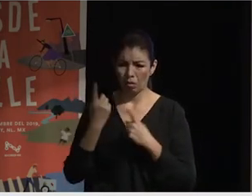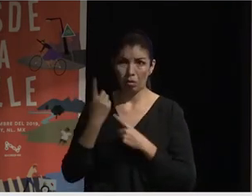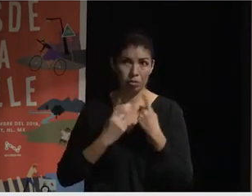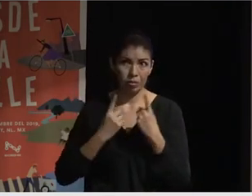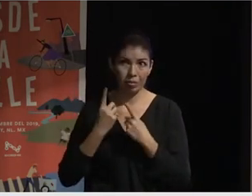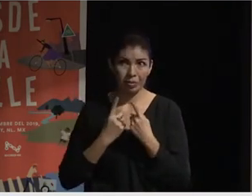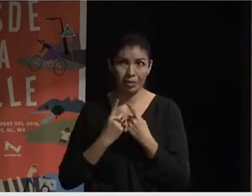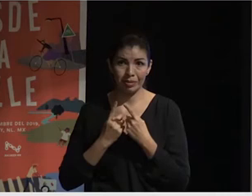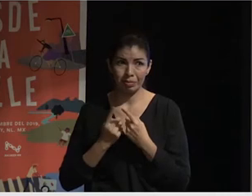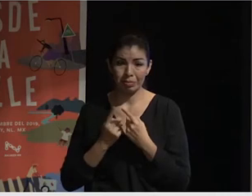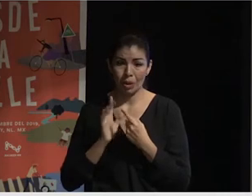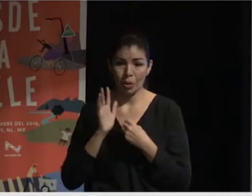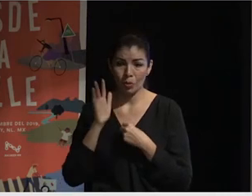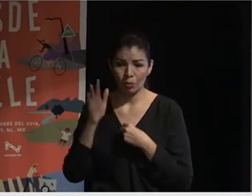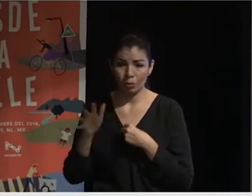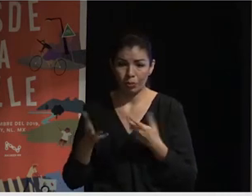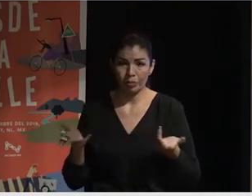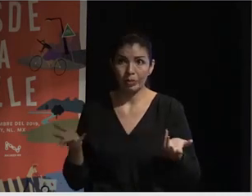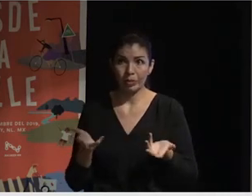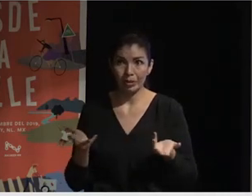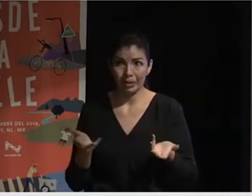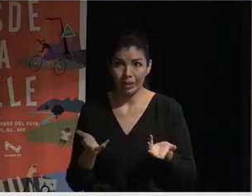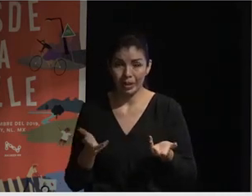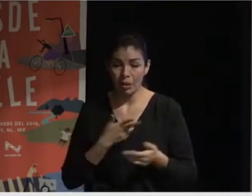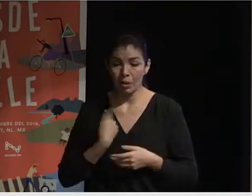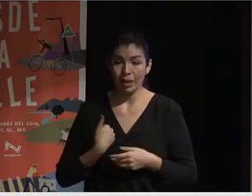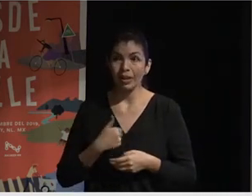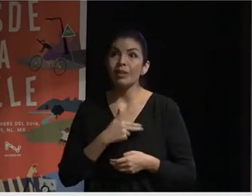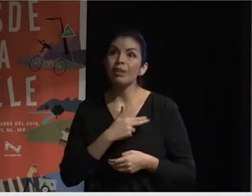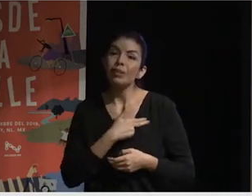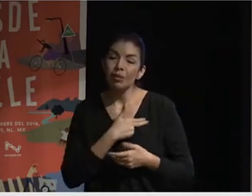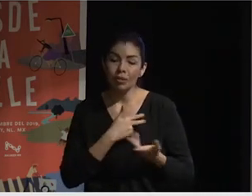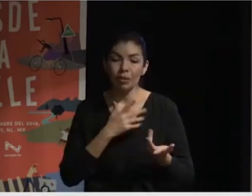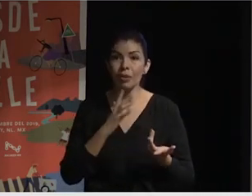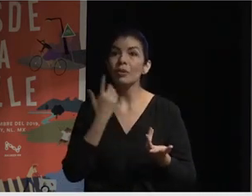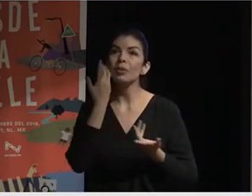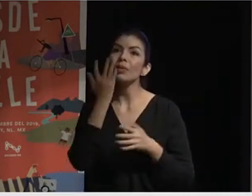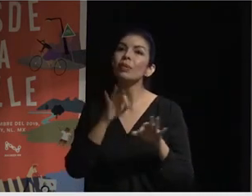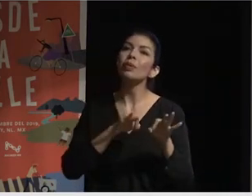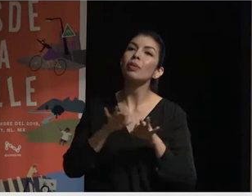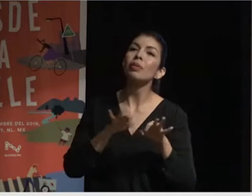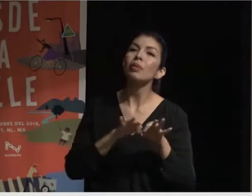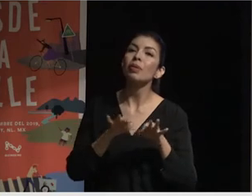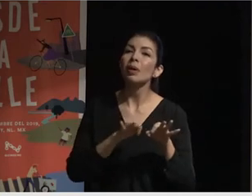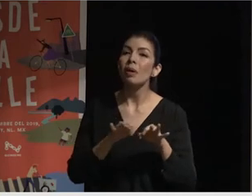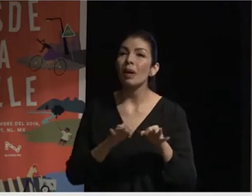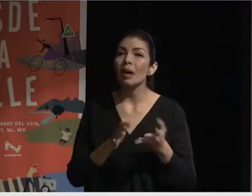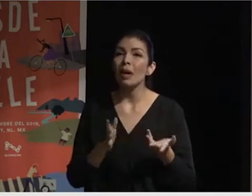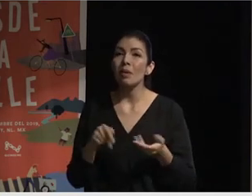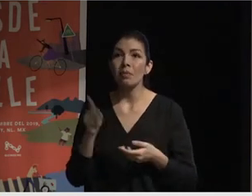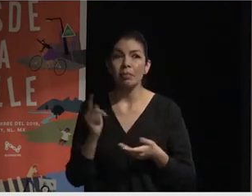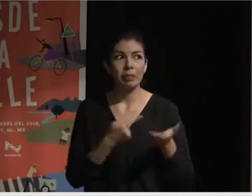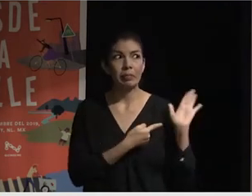vamos a hacer ante esto? Como promotores o gente que trabaja con estos discursos. Pero